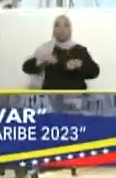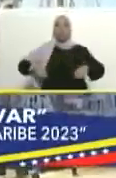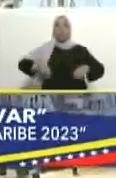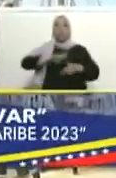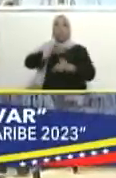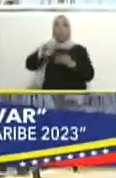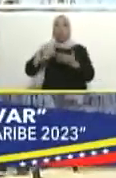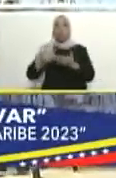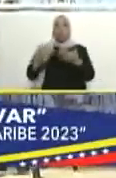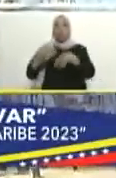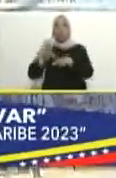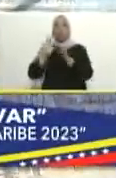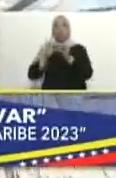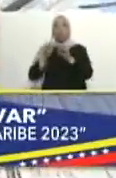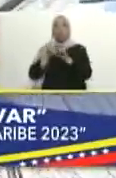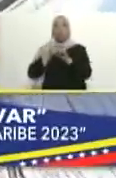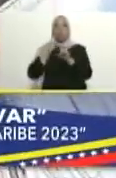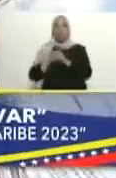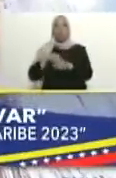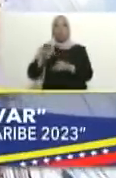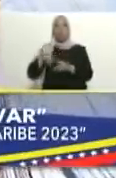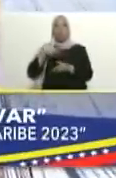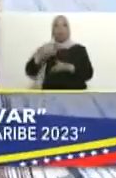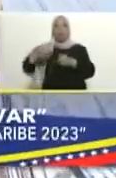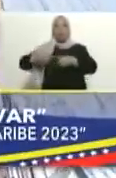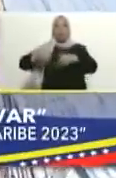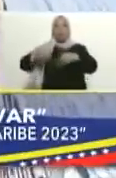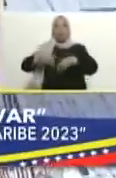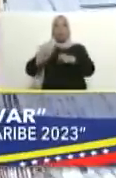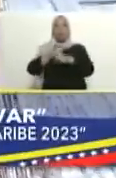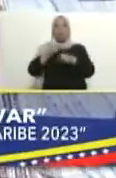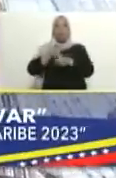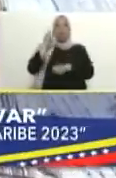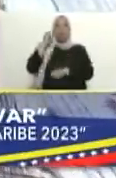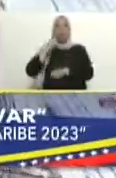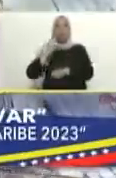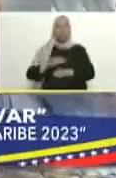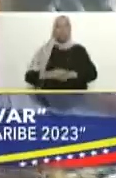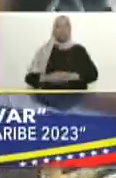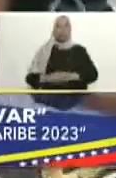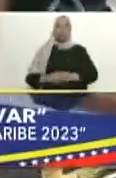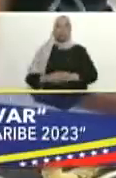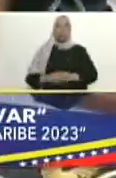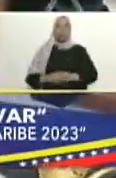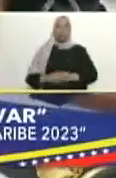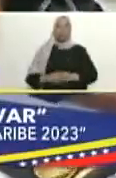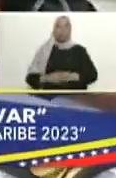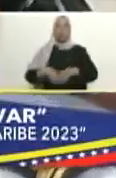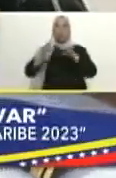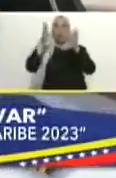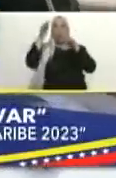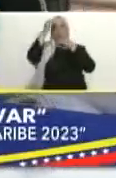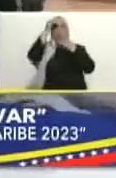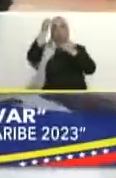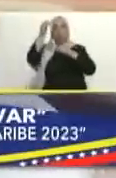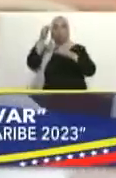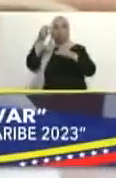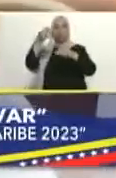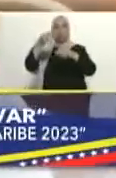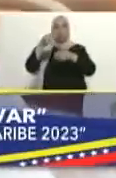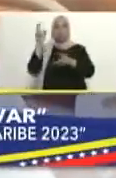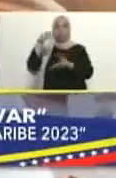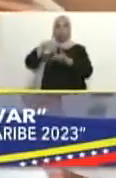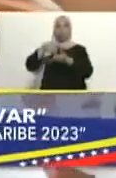Navales, interpretada por la banda marcial de la Armada Bolivariana. ¡Atención! ¡Fir!